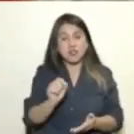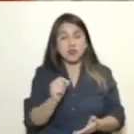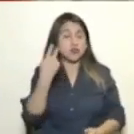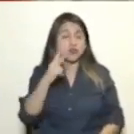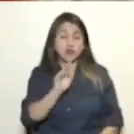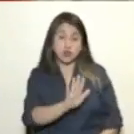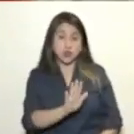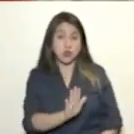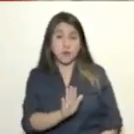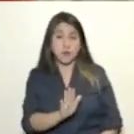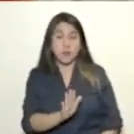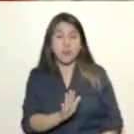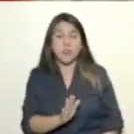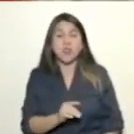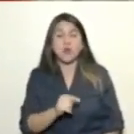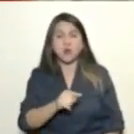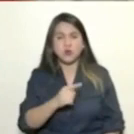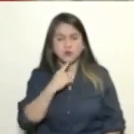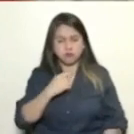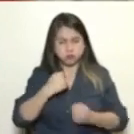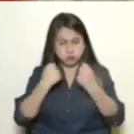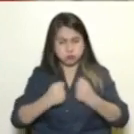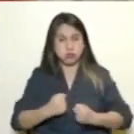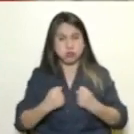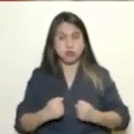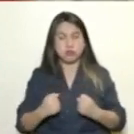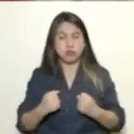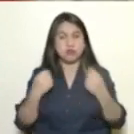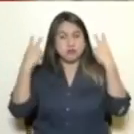suya. La potencia que usted tiene.